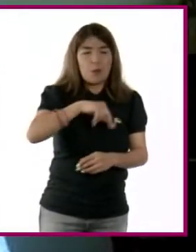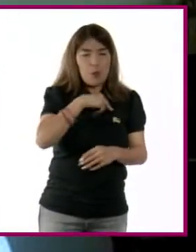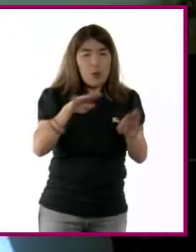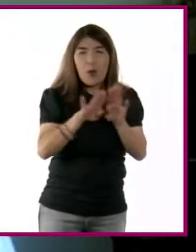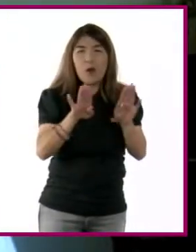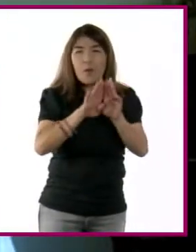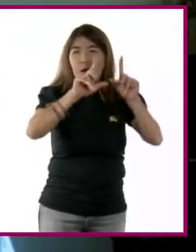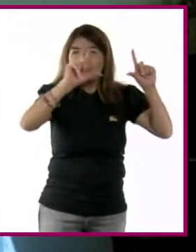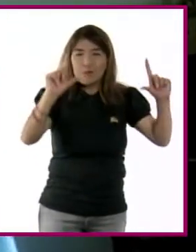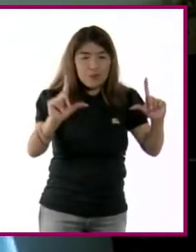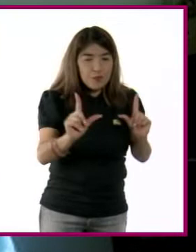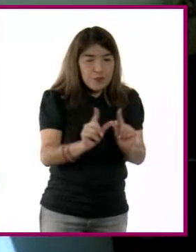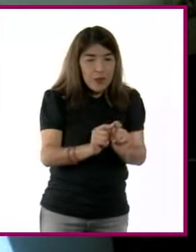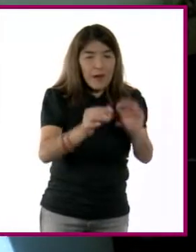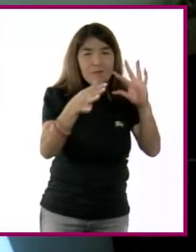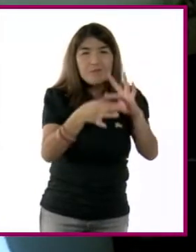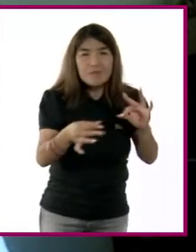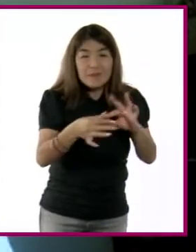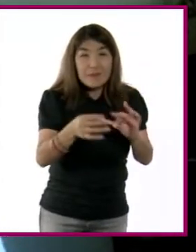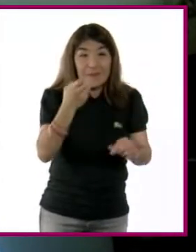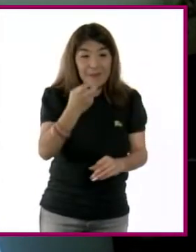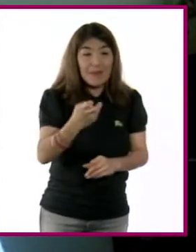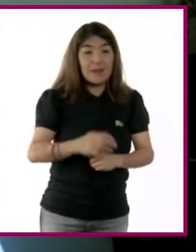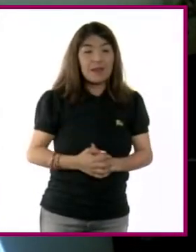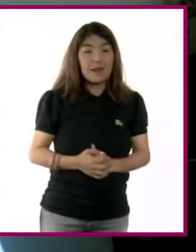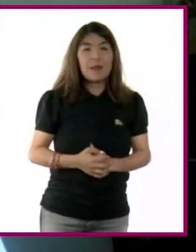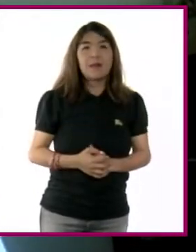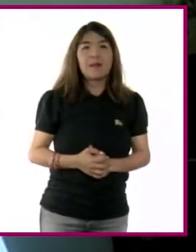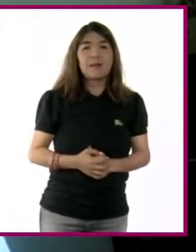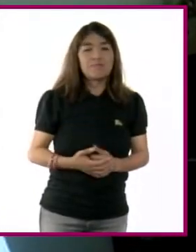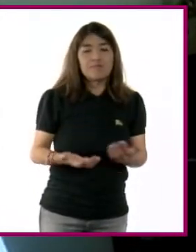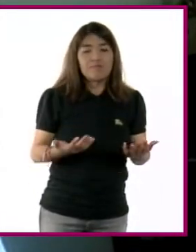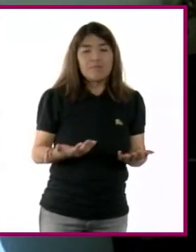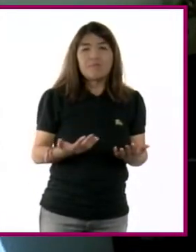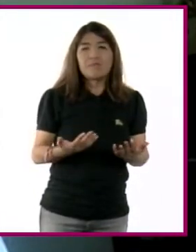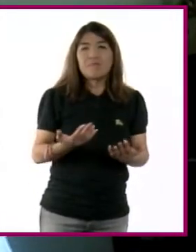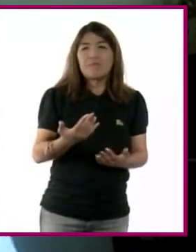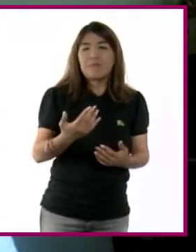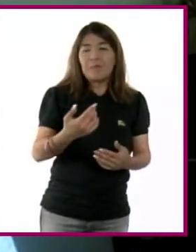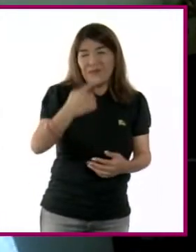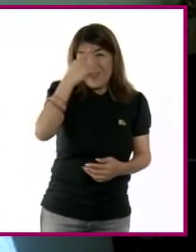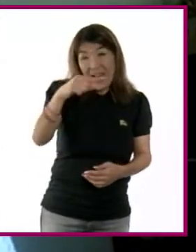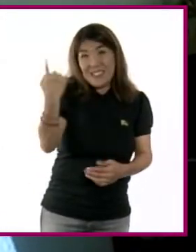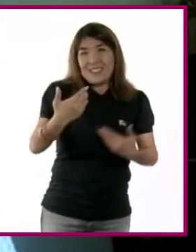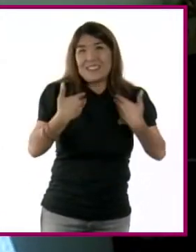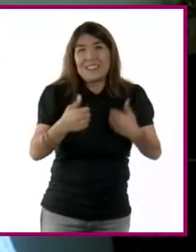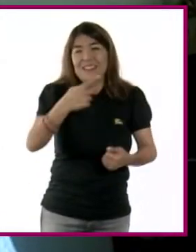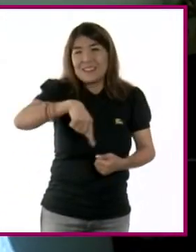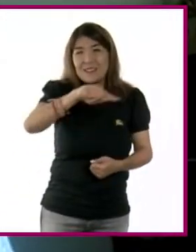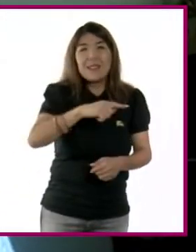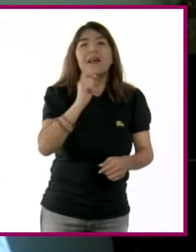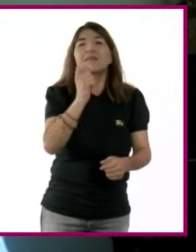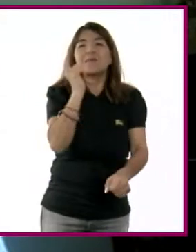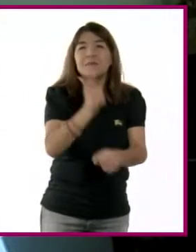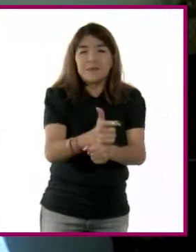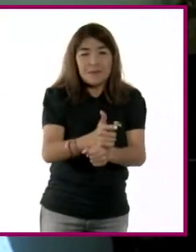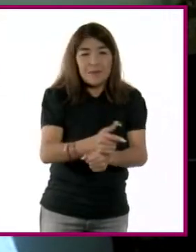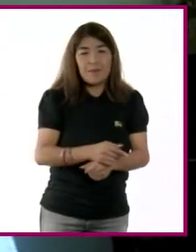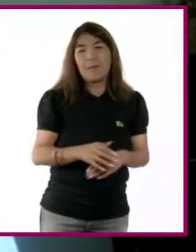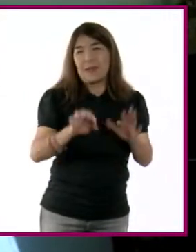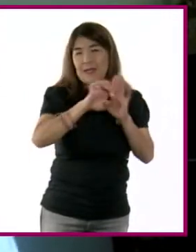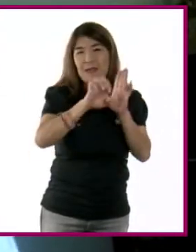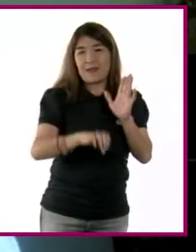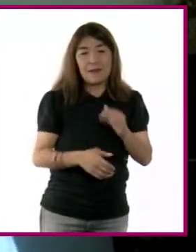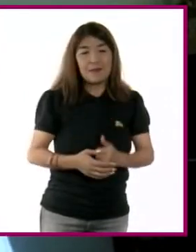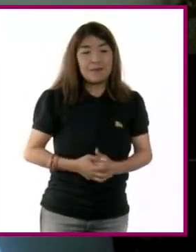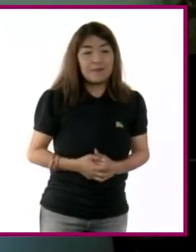un contexto mucho más aterrizado, más terrenal, podemos pensar, ¿no?